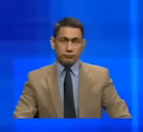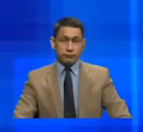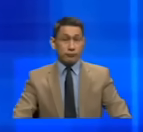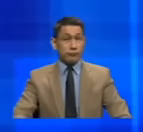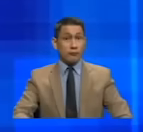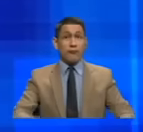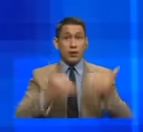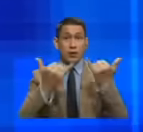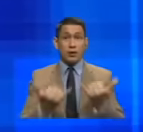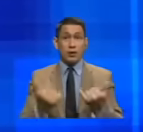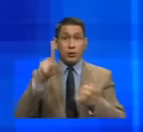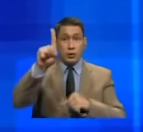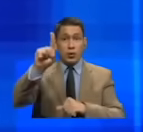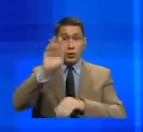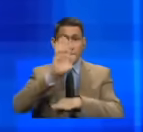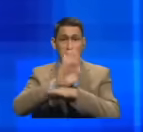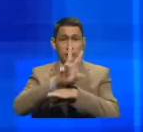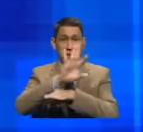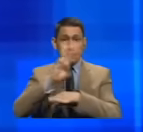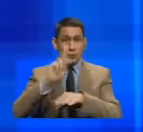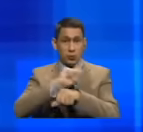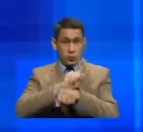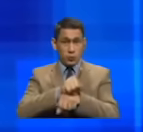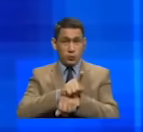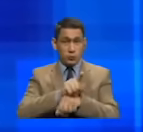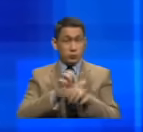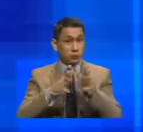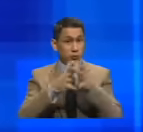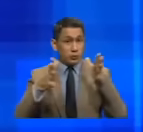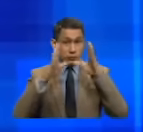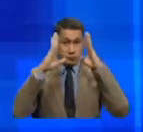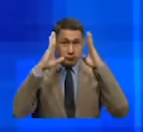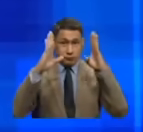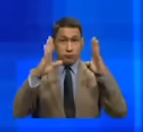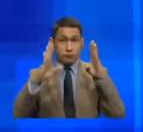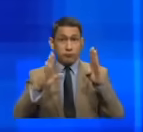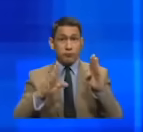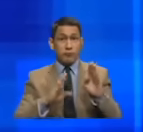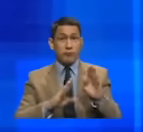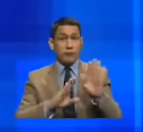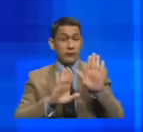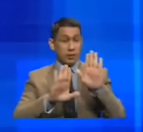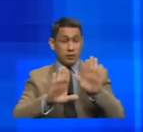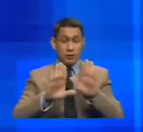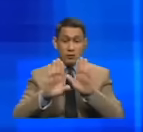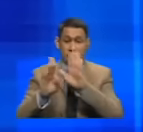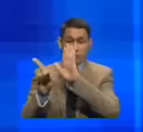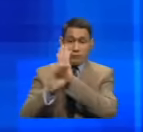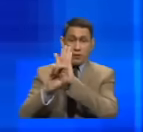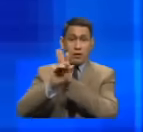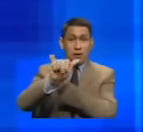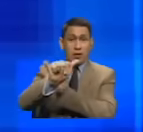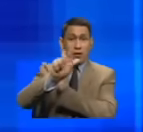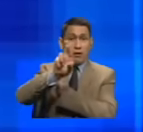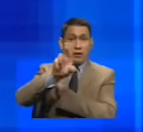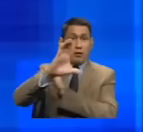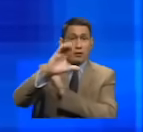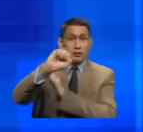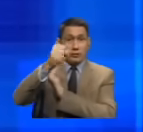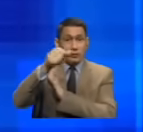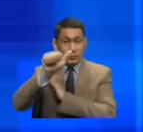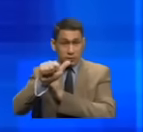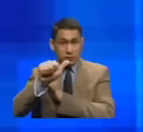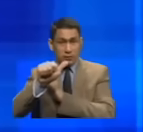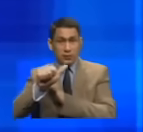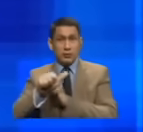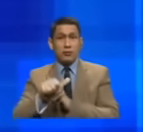Son las 13:25 en la tarde, muchísima atención. Una alerta de ARCSA señaló que 30 cajas de